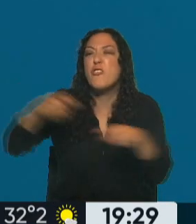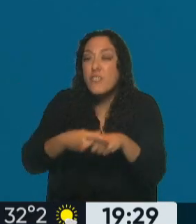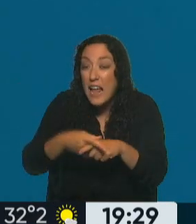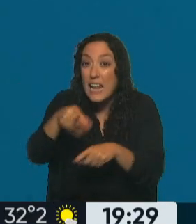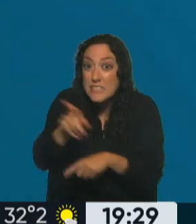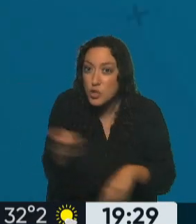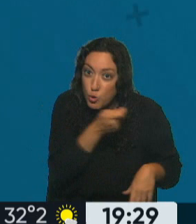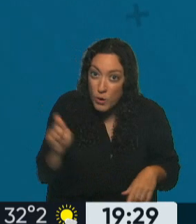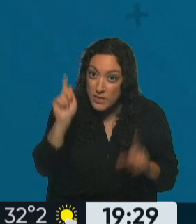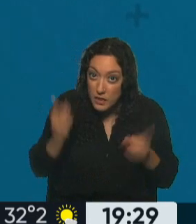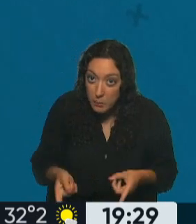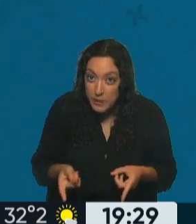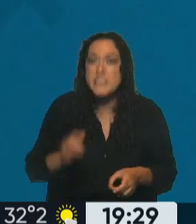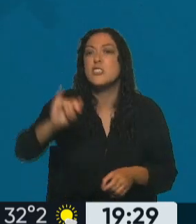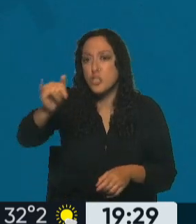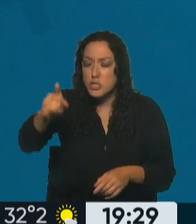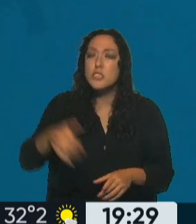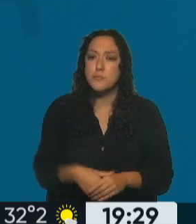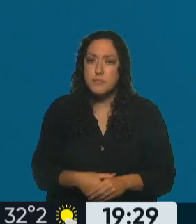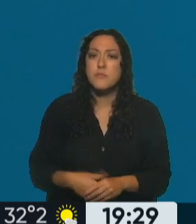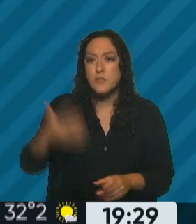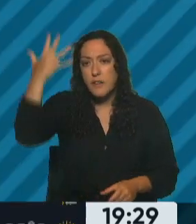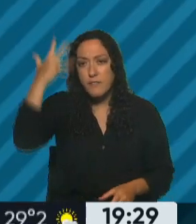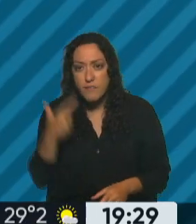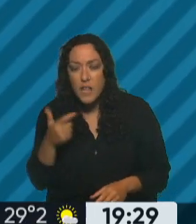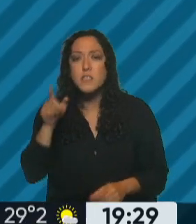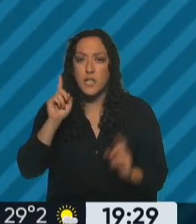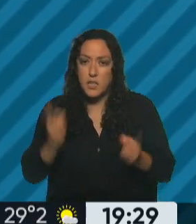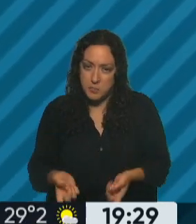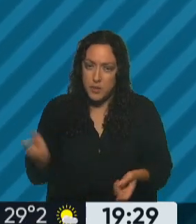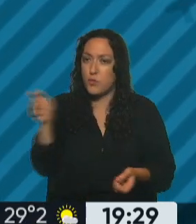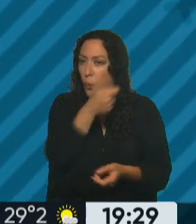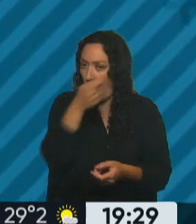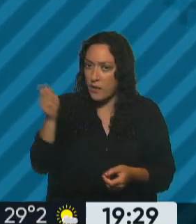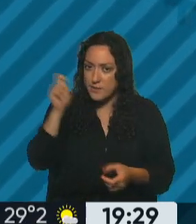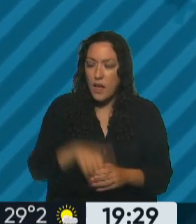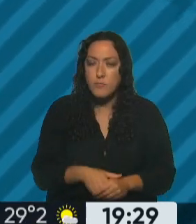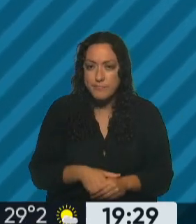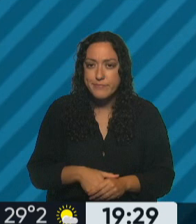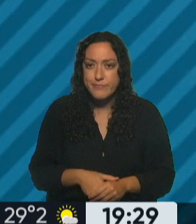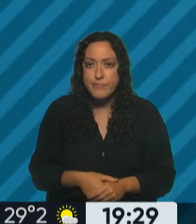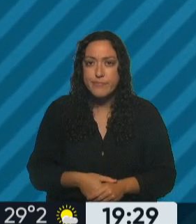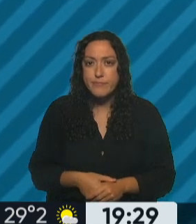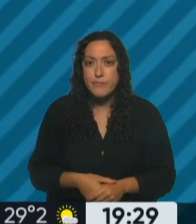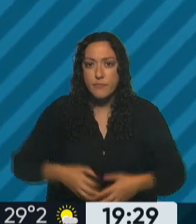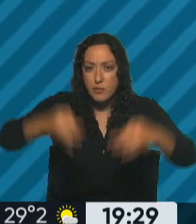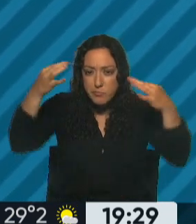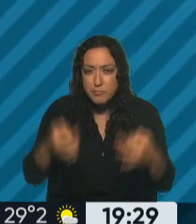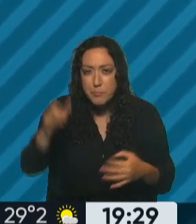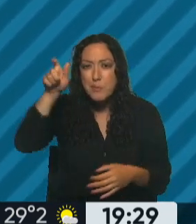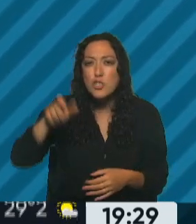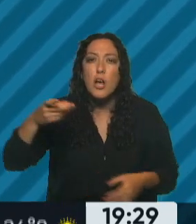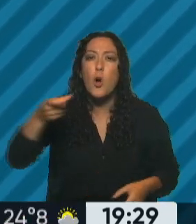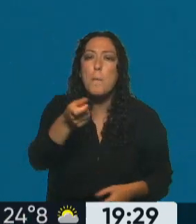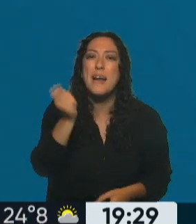se subastó? También estaba allí, sí, frente a Francia, aunque te parezca mentira. No dieron precisiones de los compradores.